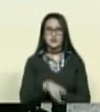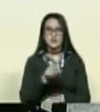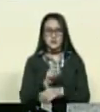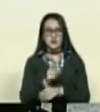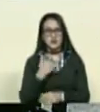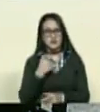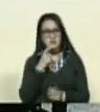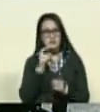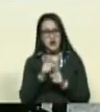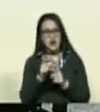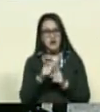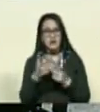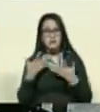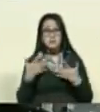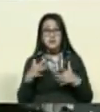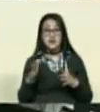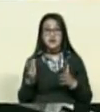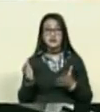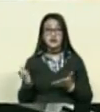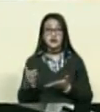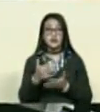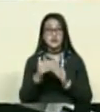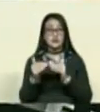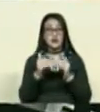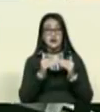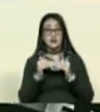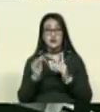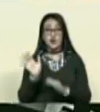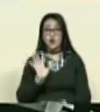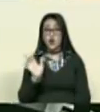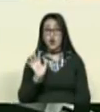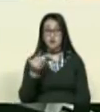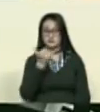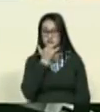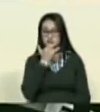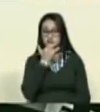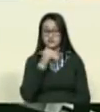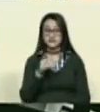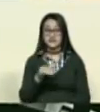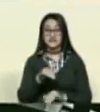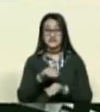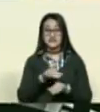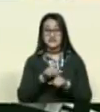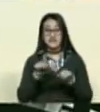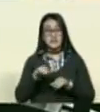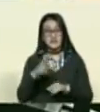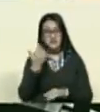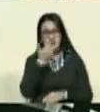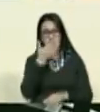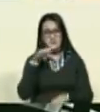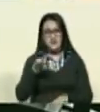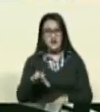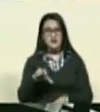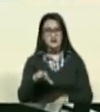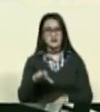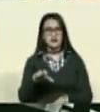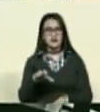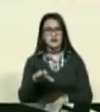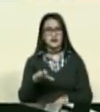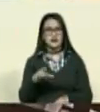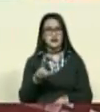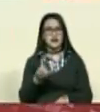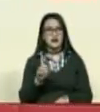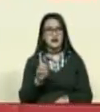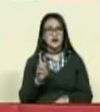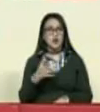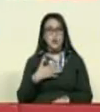palabra que dije. Mientras recuperamos los equilibrios, no. En el sistema capitalista, dependiente rentista, es